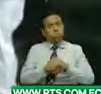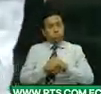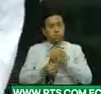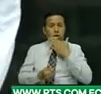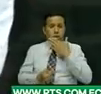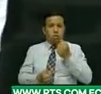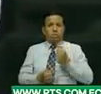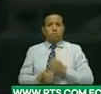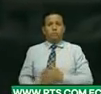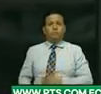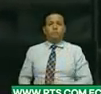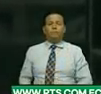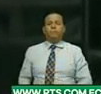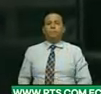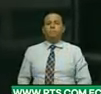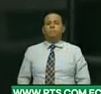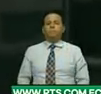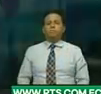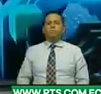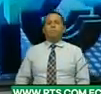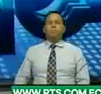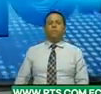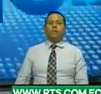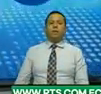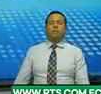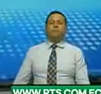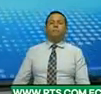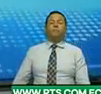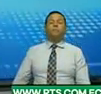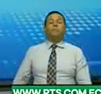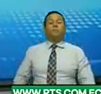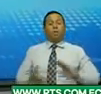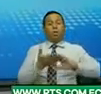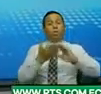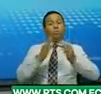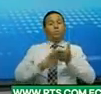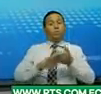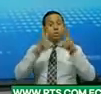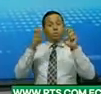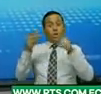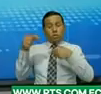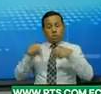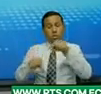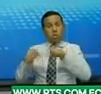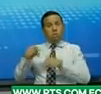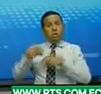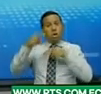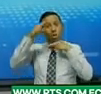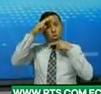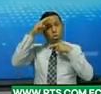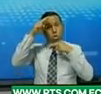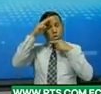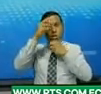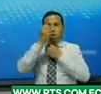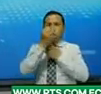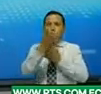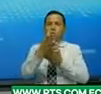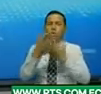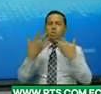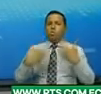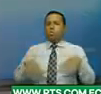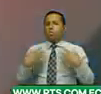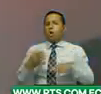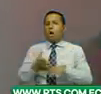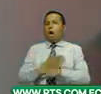informó Adriana Rojas. Y la comunidad científica da una noticia alentadora, pues según resultados del